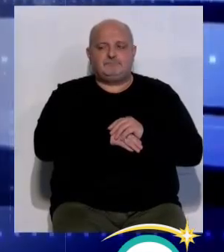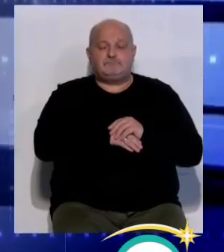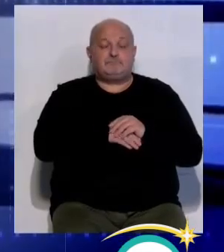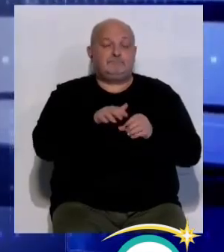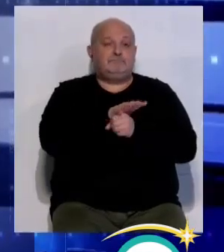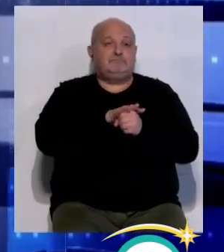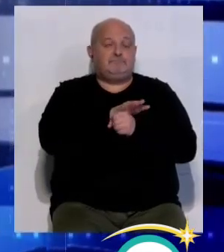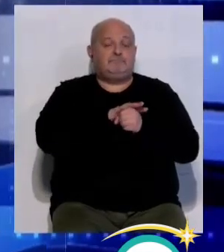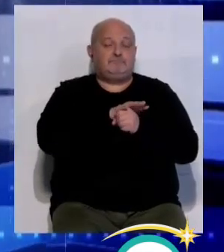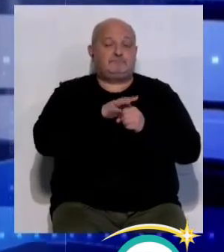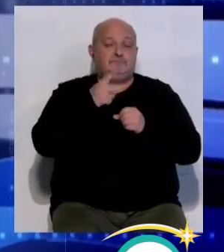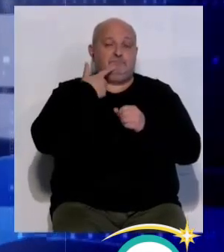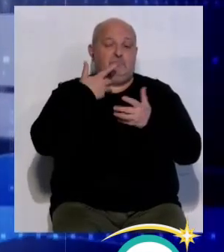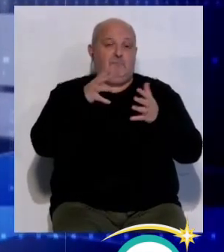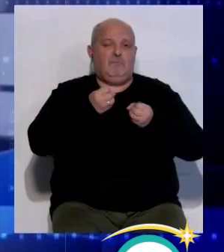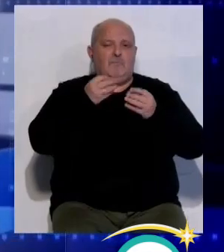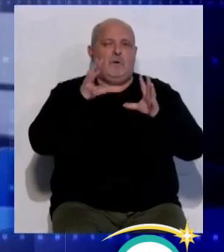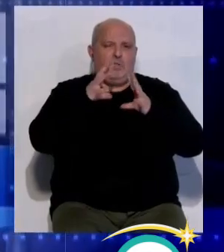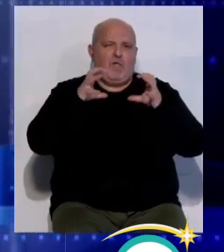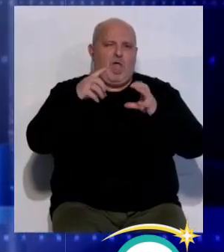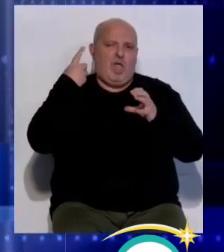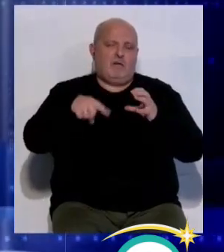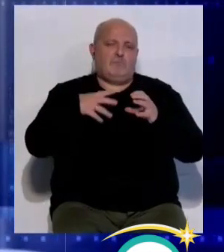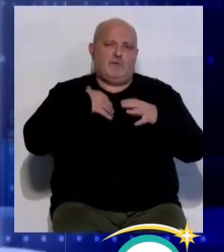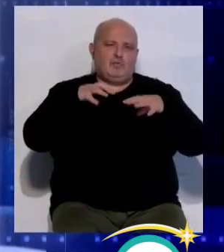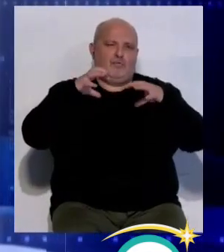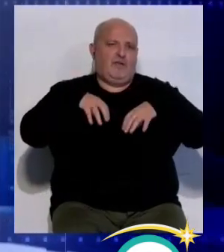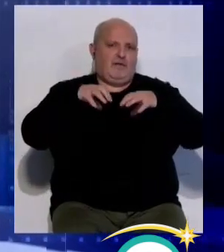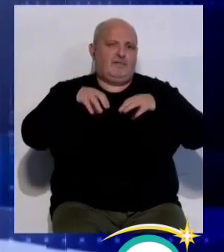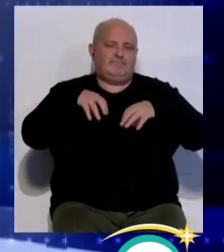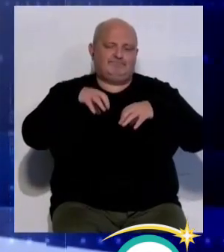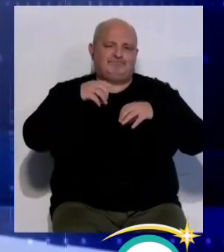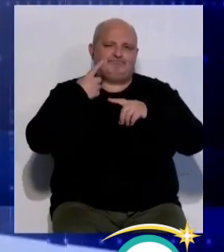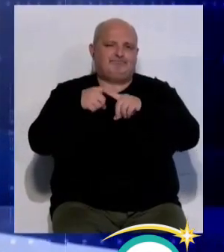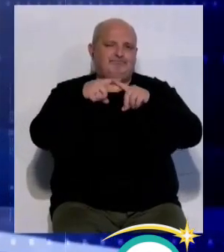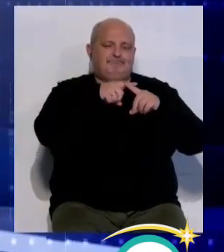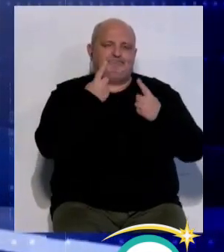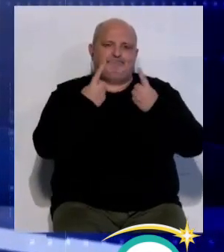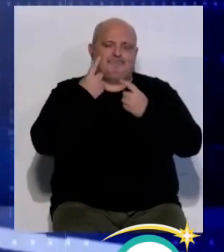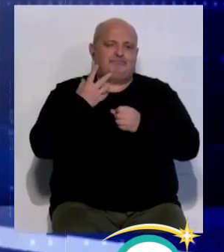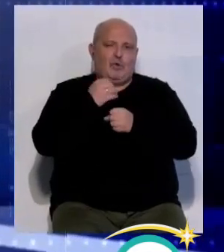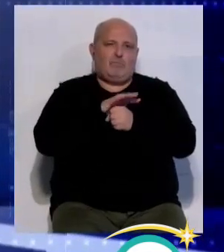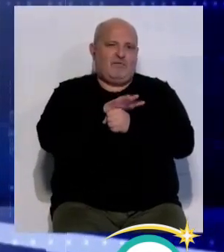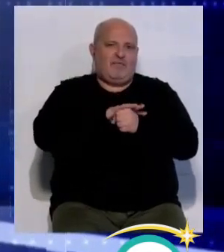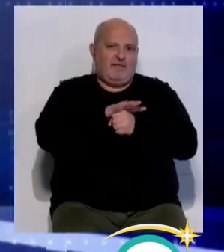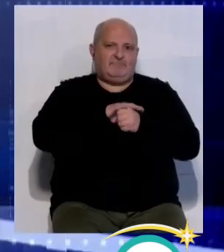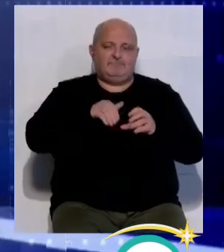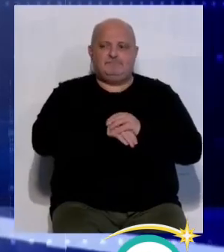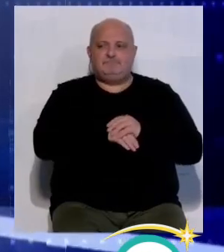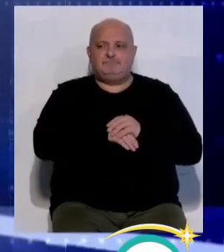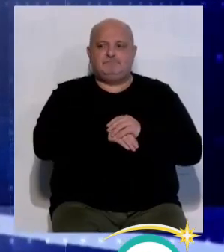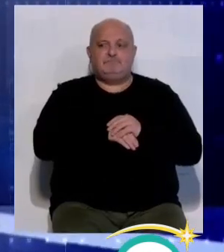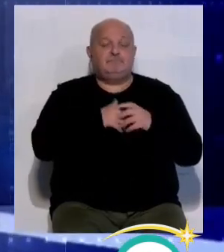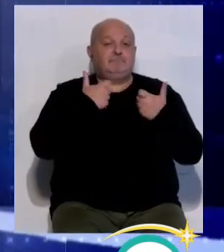En la provincia, la EMET pronostica cielos cubiertos con probabilidad de lluvias dispersas en casi todas las localidades.